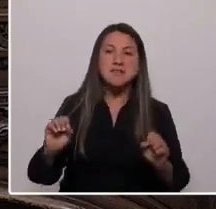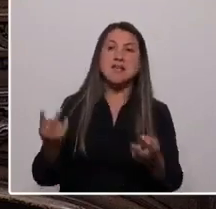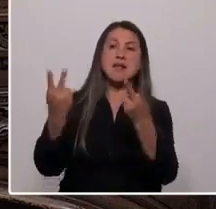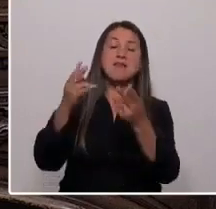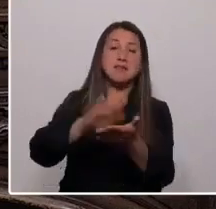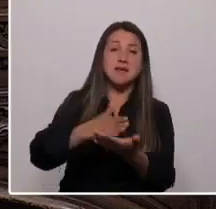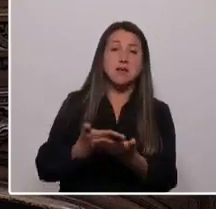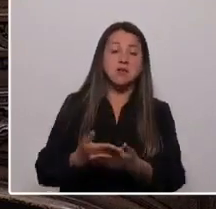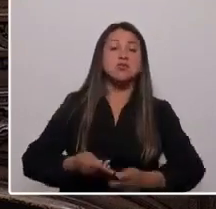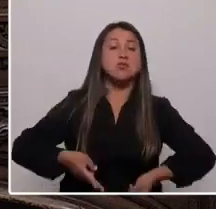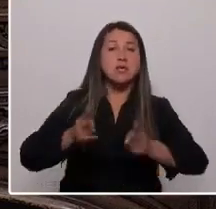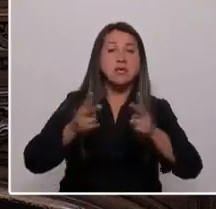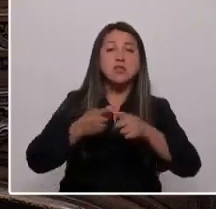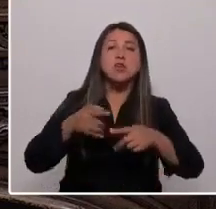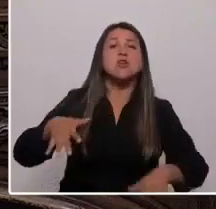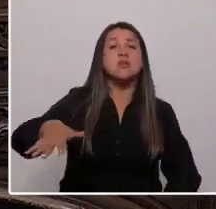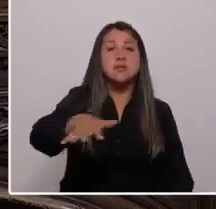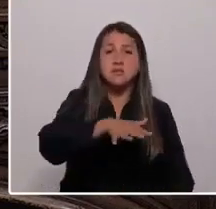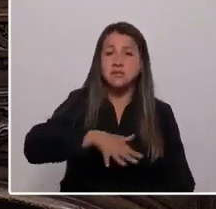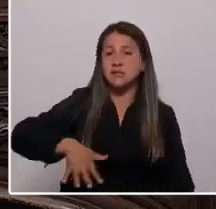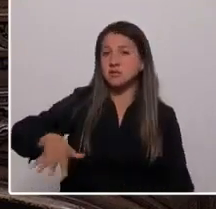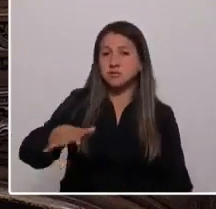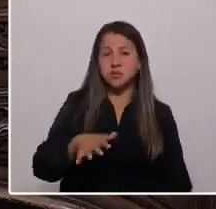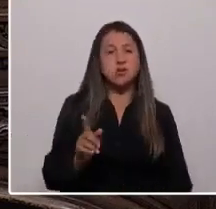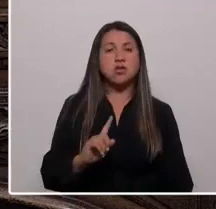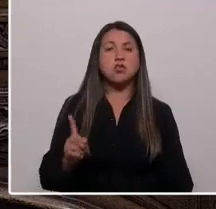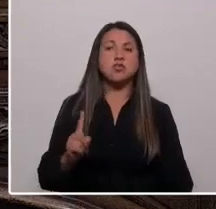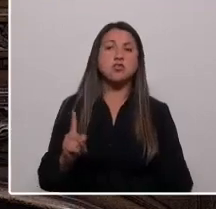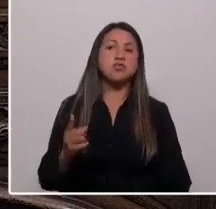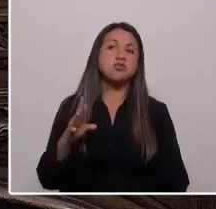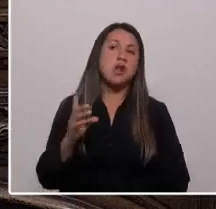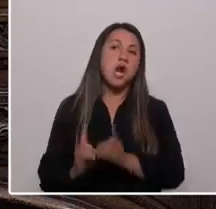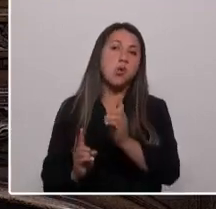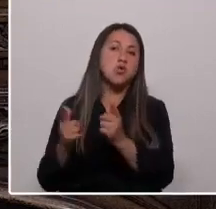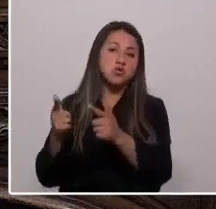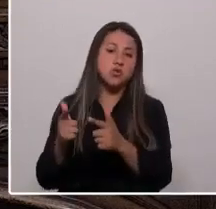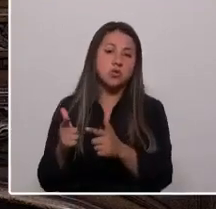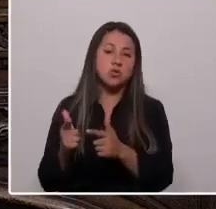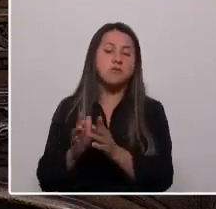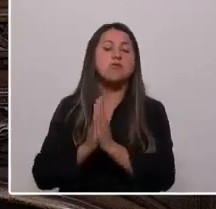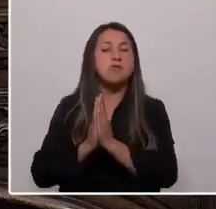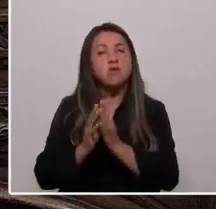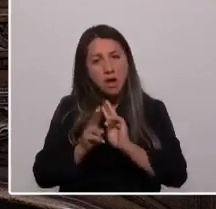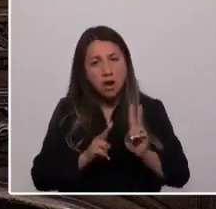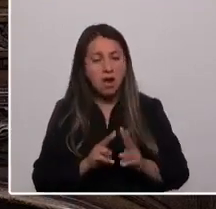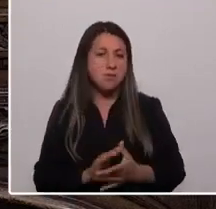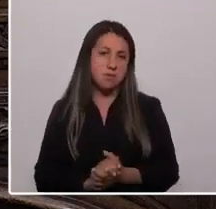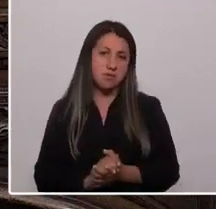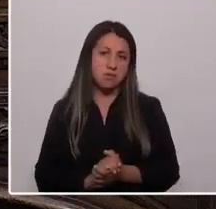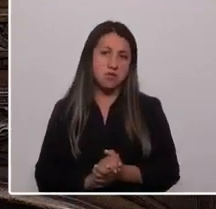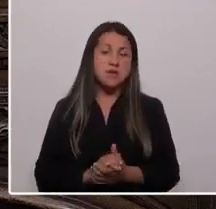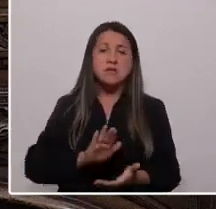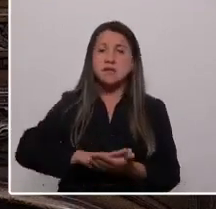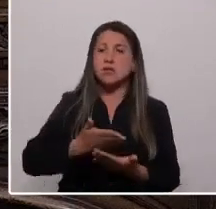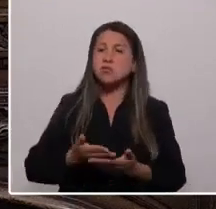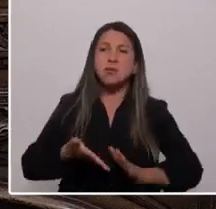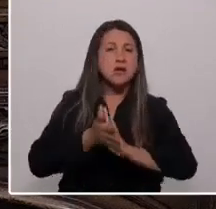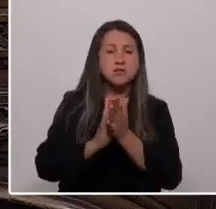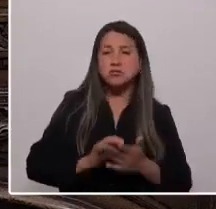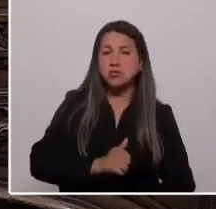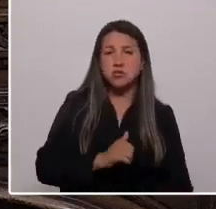y no dejarla para siempre como un bien de mercado por favor hagámoslo debemos ser